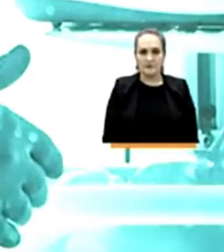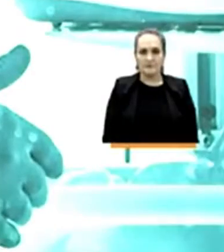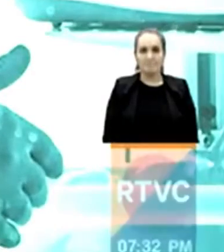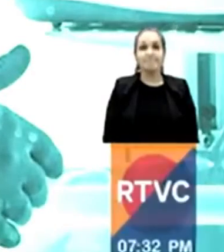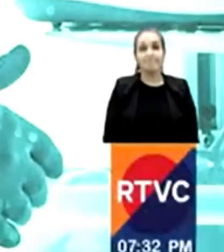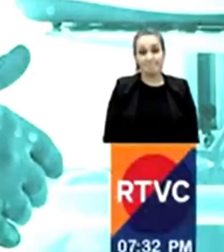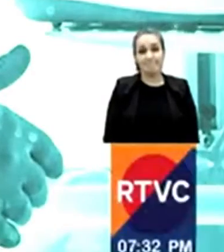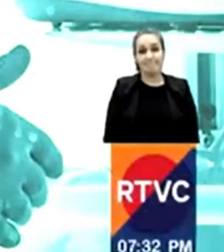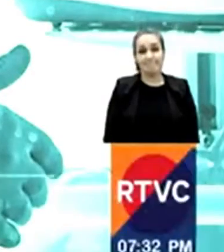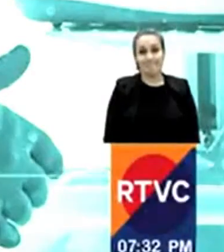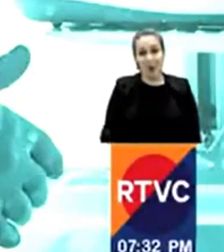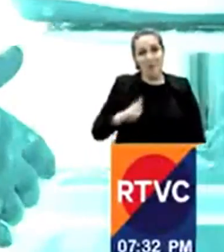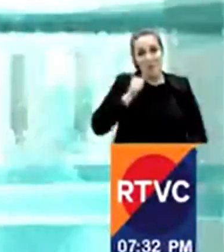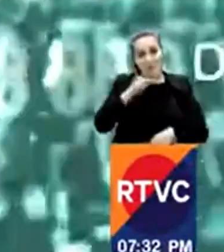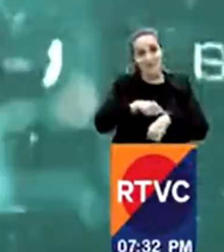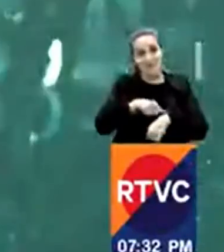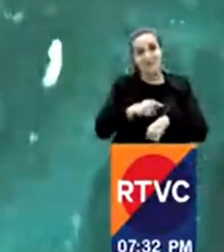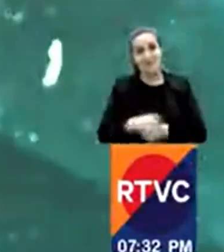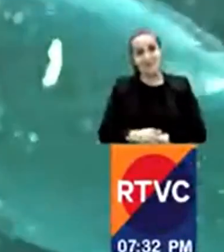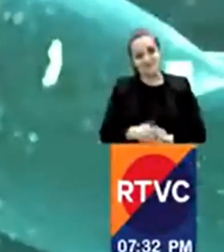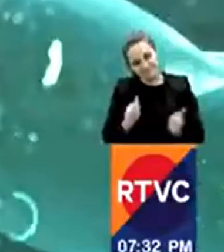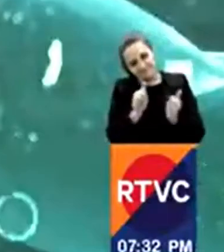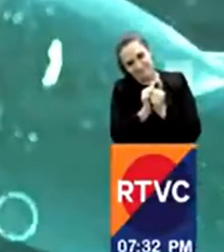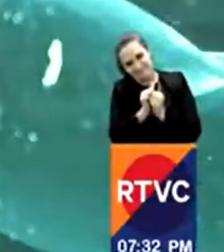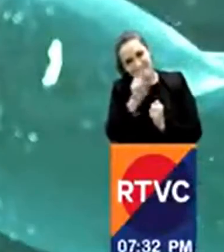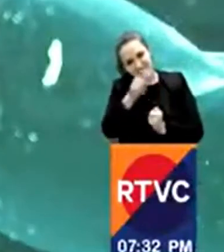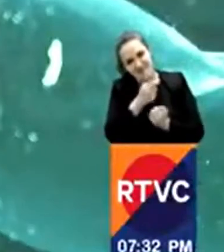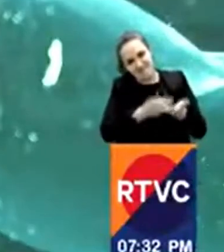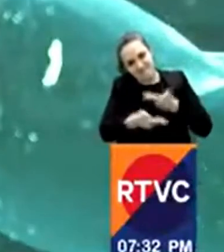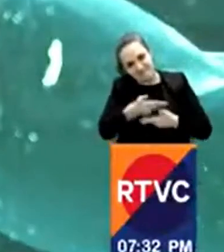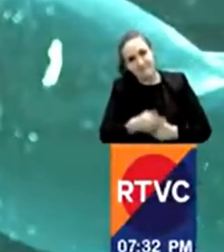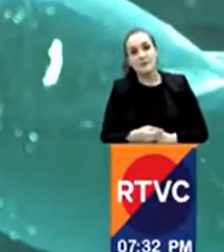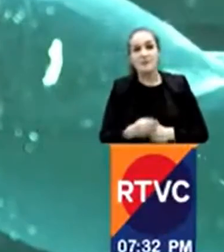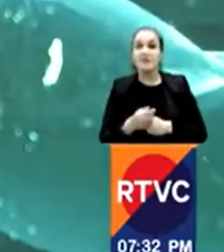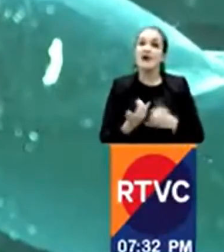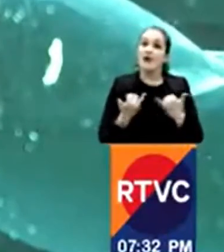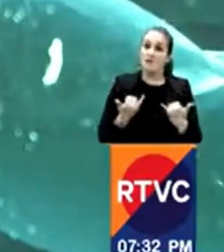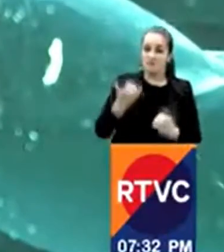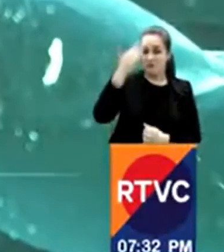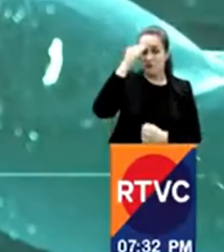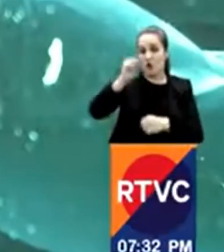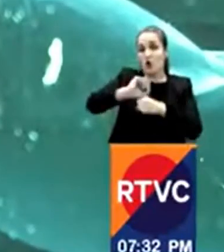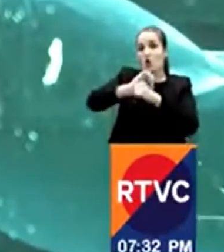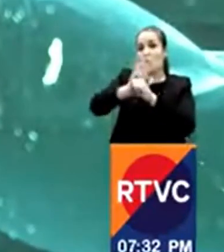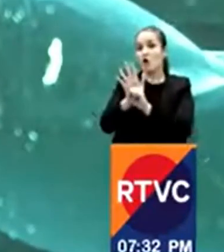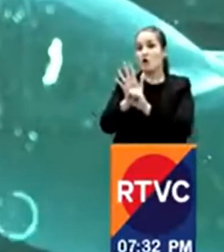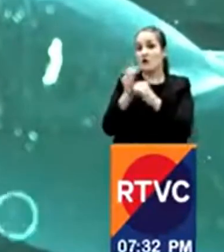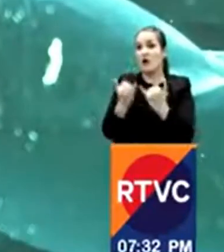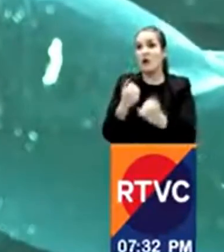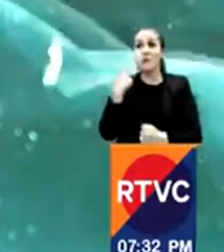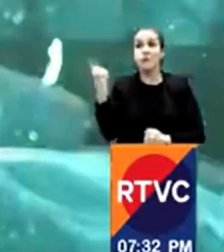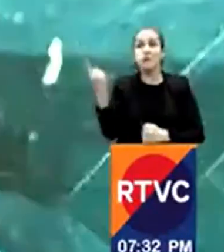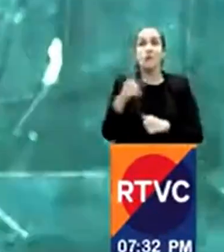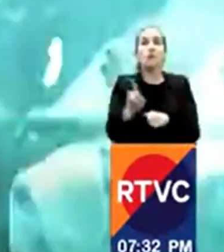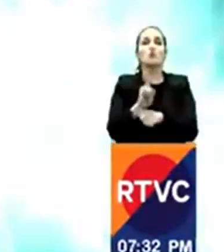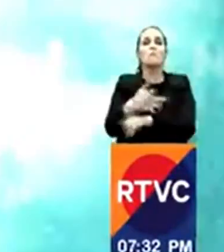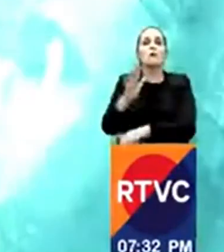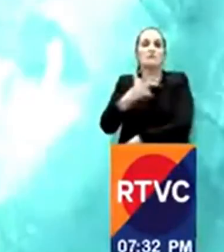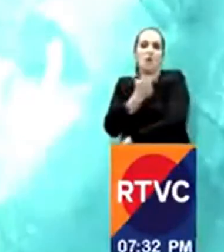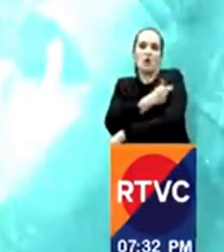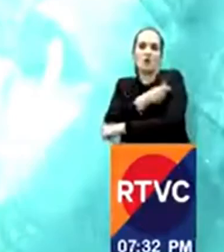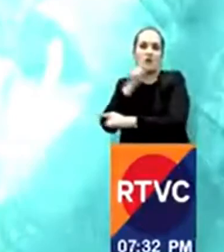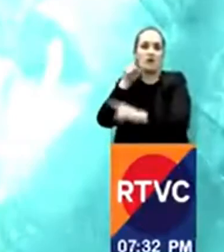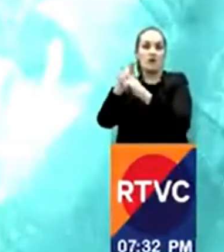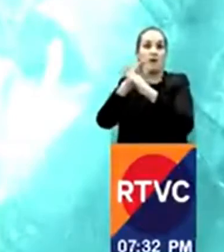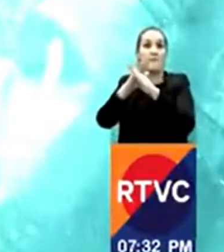Aprovechar cada momento que nos da la vida. Y si bien la principal herramienta para combatir el COVID-19 en la actualidad es la vacunación, desde